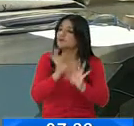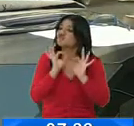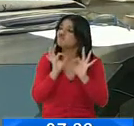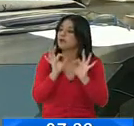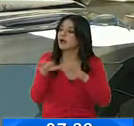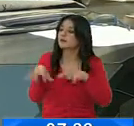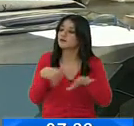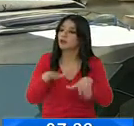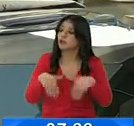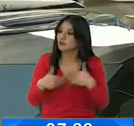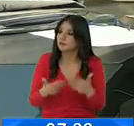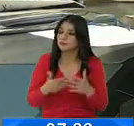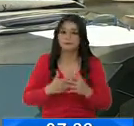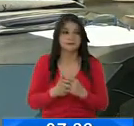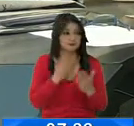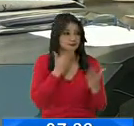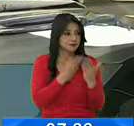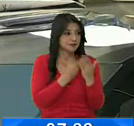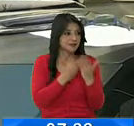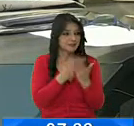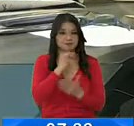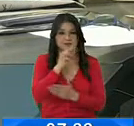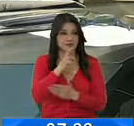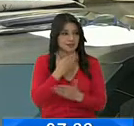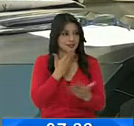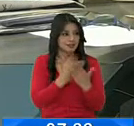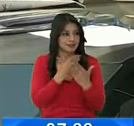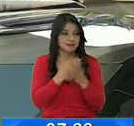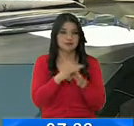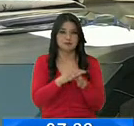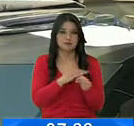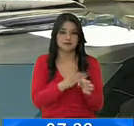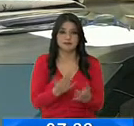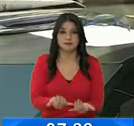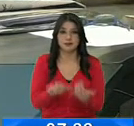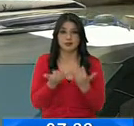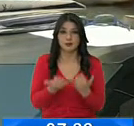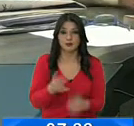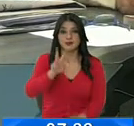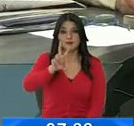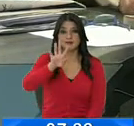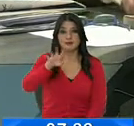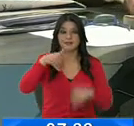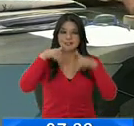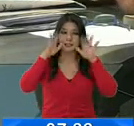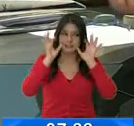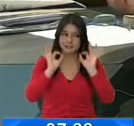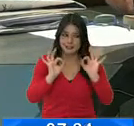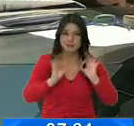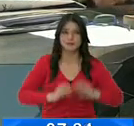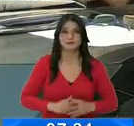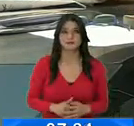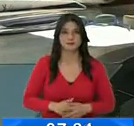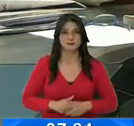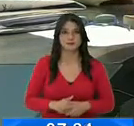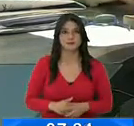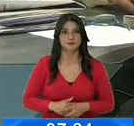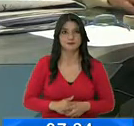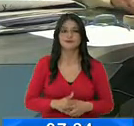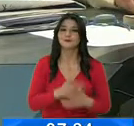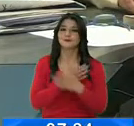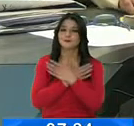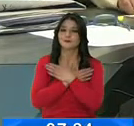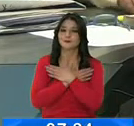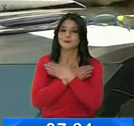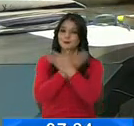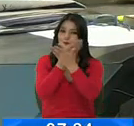día muchísimas gracias miguel por invitaciones por supuesto siendo hoy 24 de diciembre y demandaron caluroso saludo